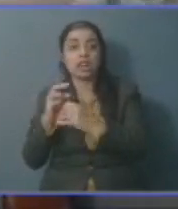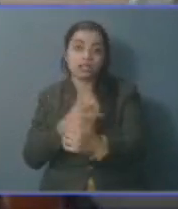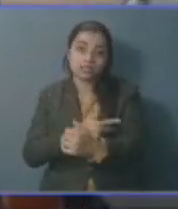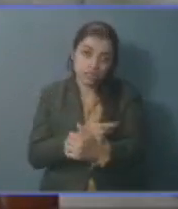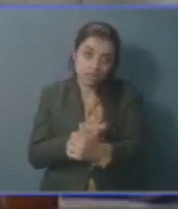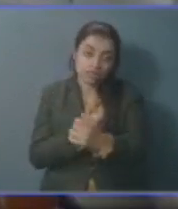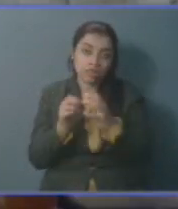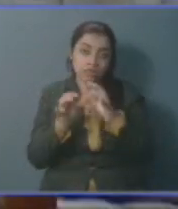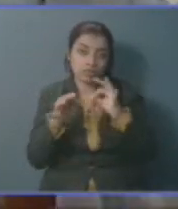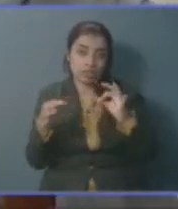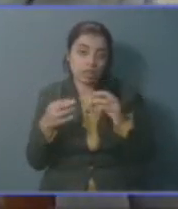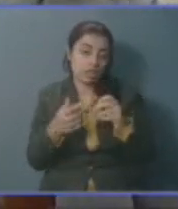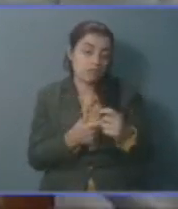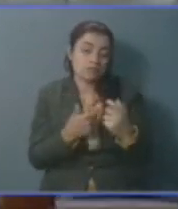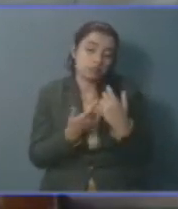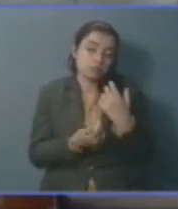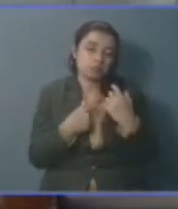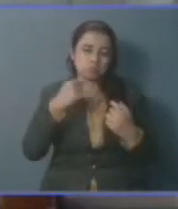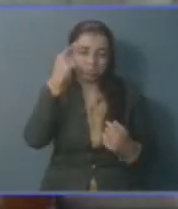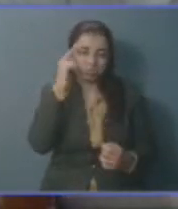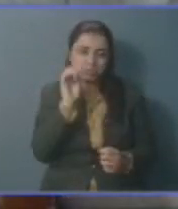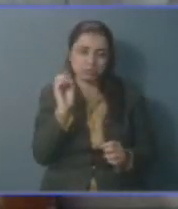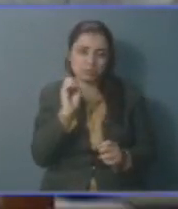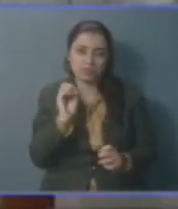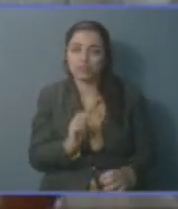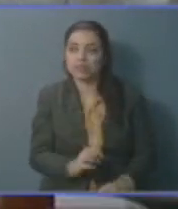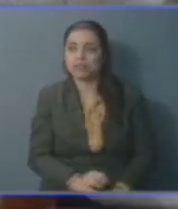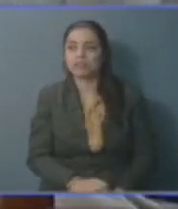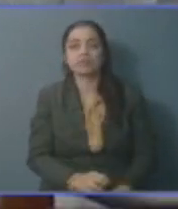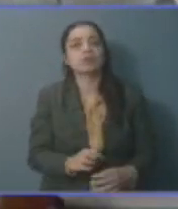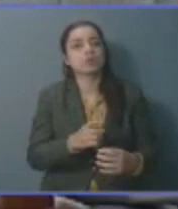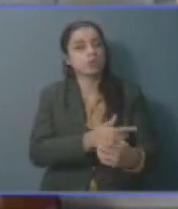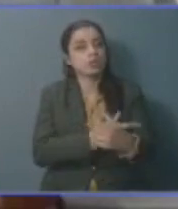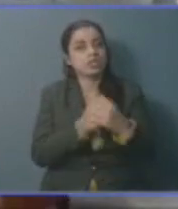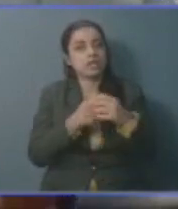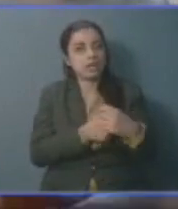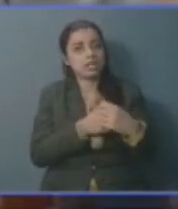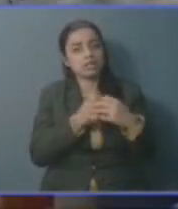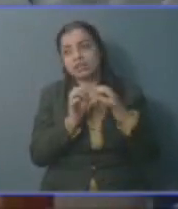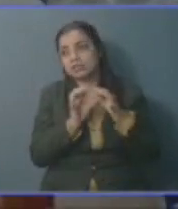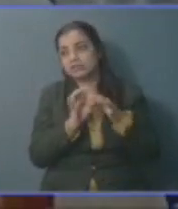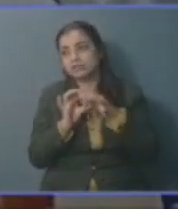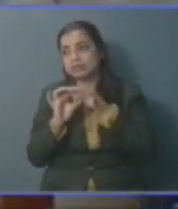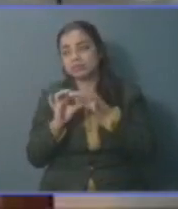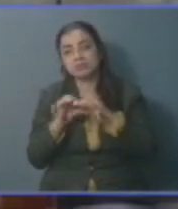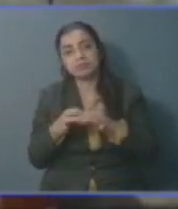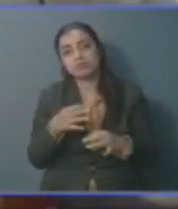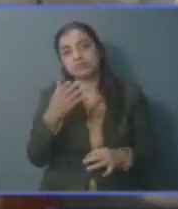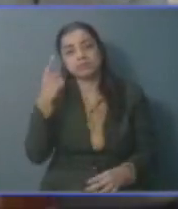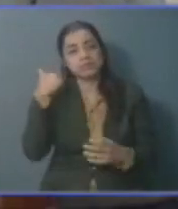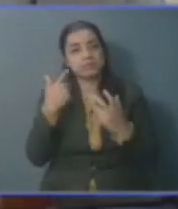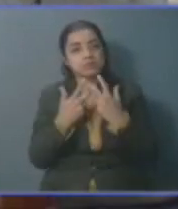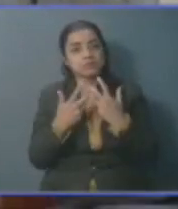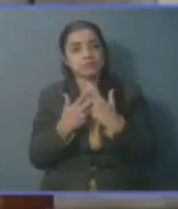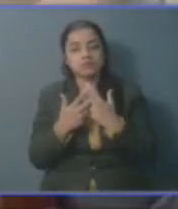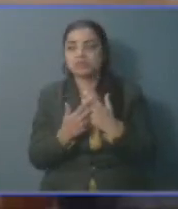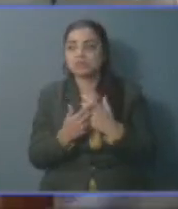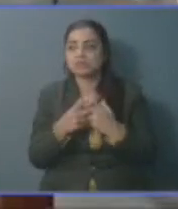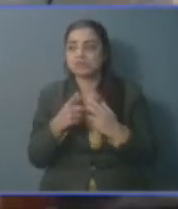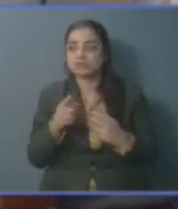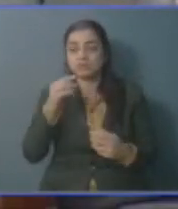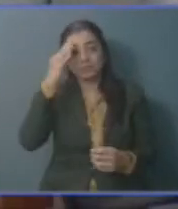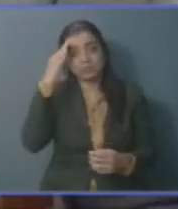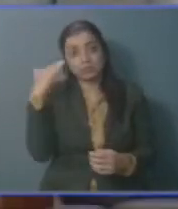través, ya yo creo que ahí no tendría que ponerse nada más, solo coordinar la extracción del plasma. Y aquí mi colega promotora